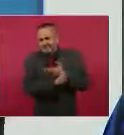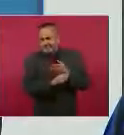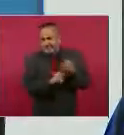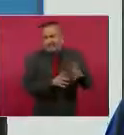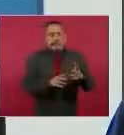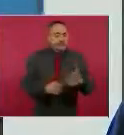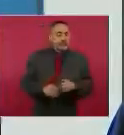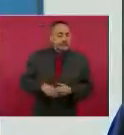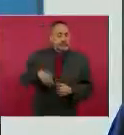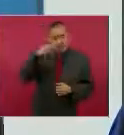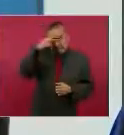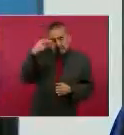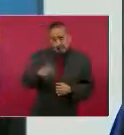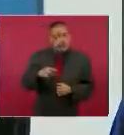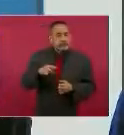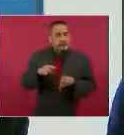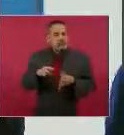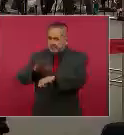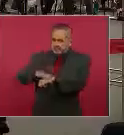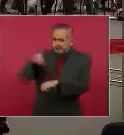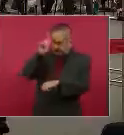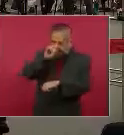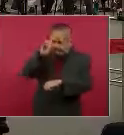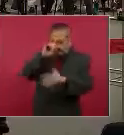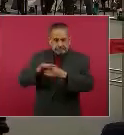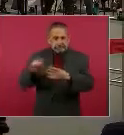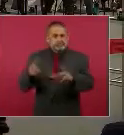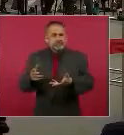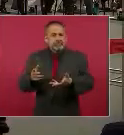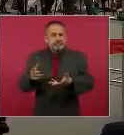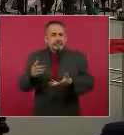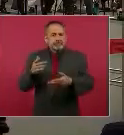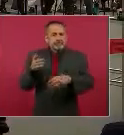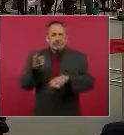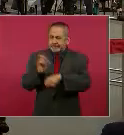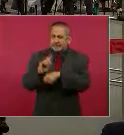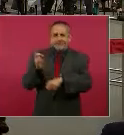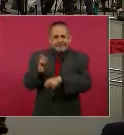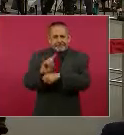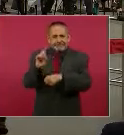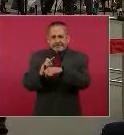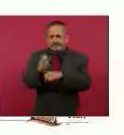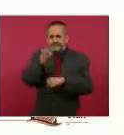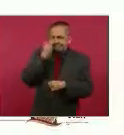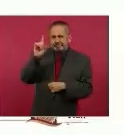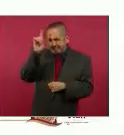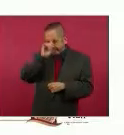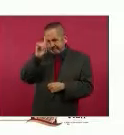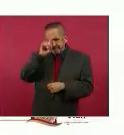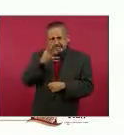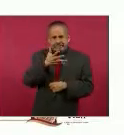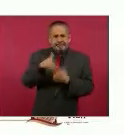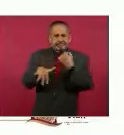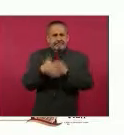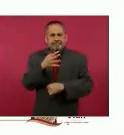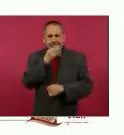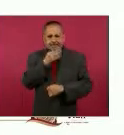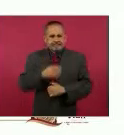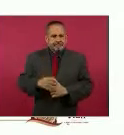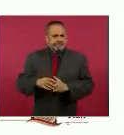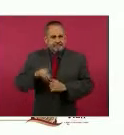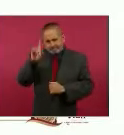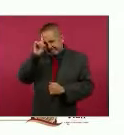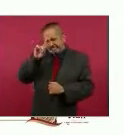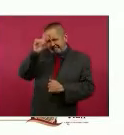nacional y es con una estrategia desde las aulas. Son unos minutos diariamente en el aula, de 10 a 15 minutos, por lo menos 3 días en la